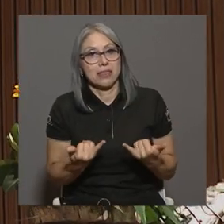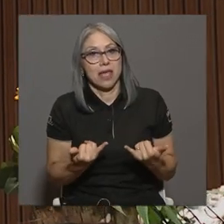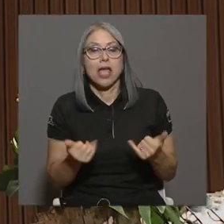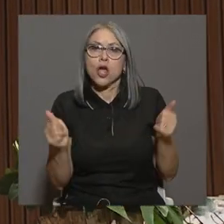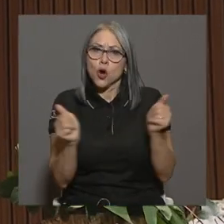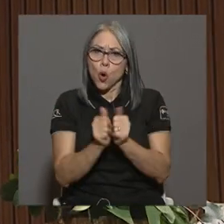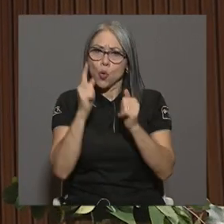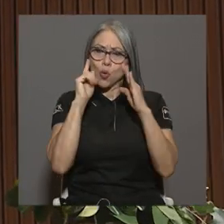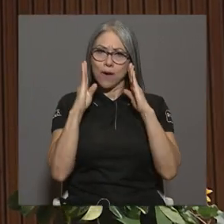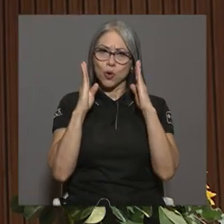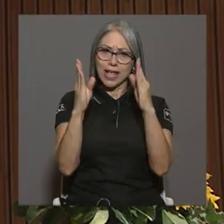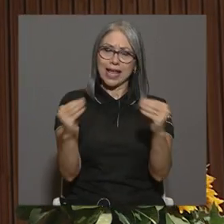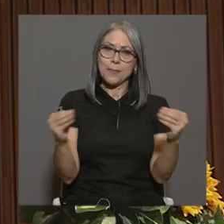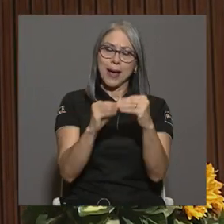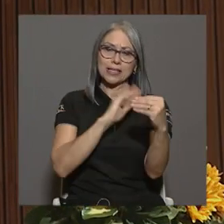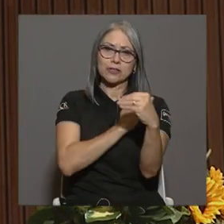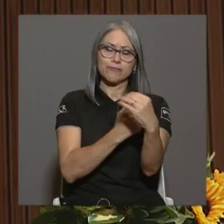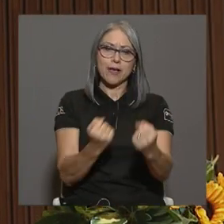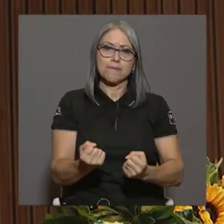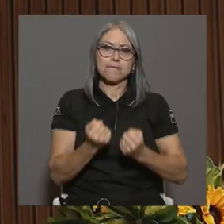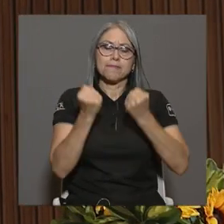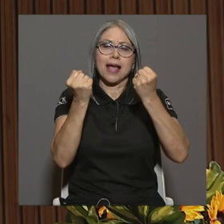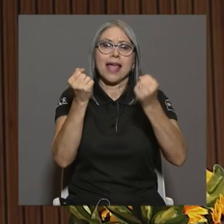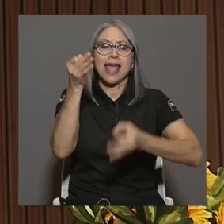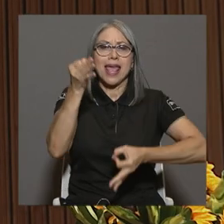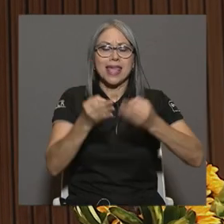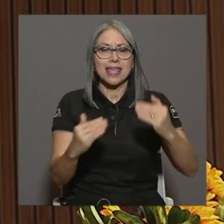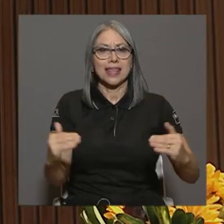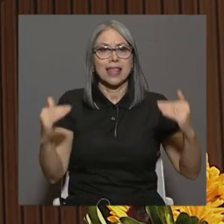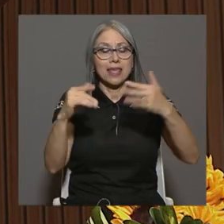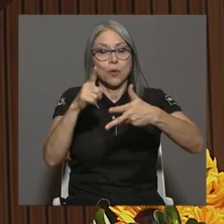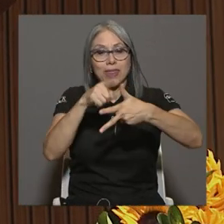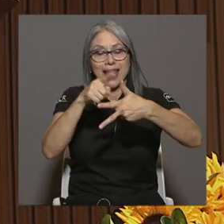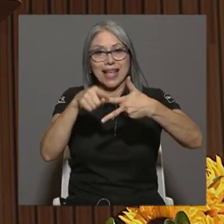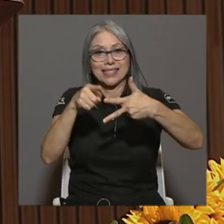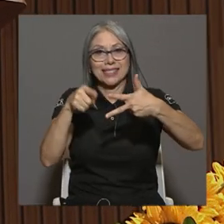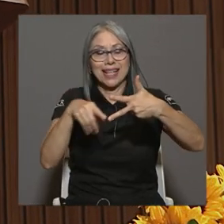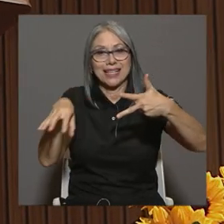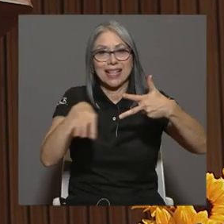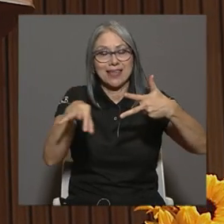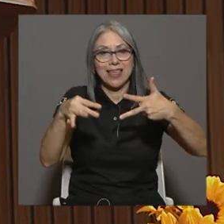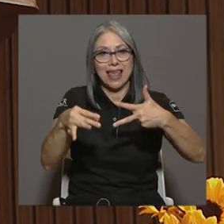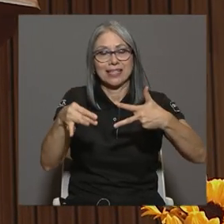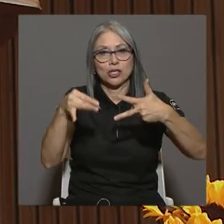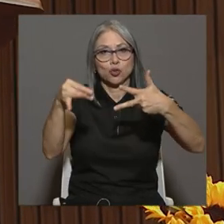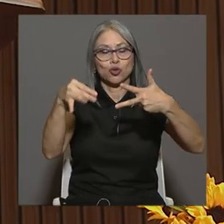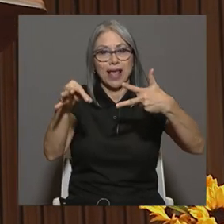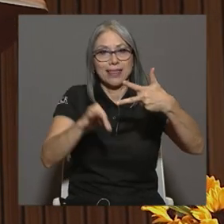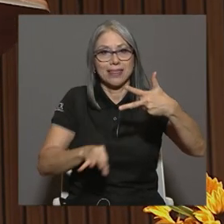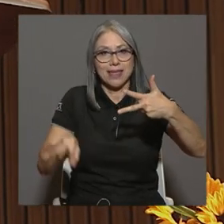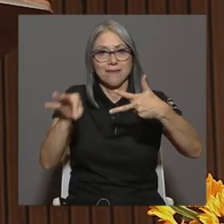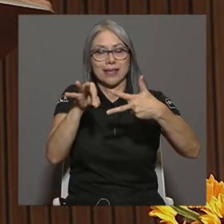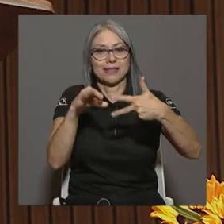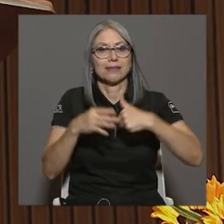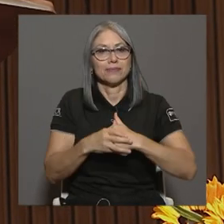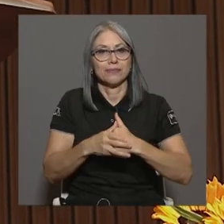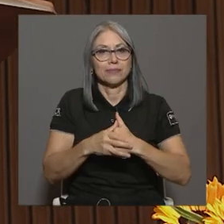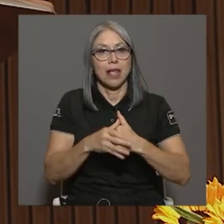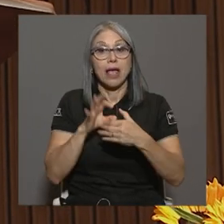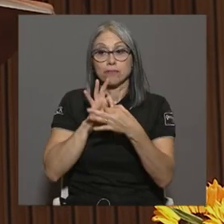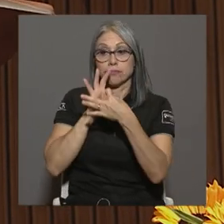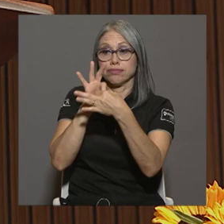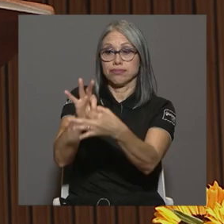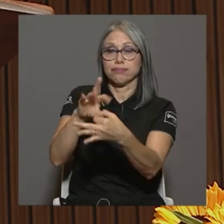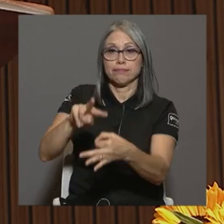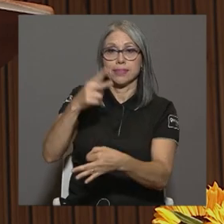más robusto y equitativo de las 3 actividades sustantivas. En cuanto a la